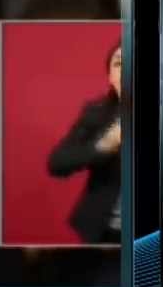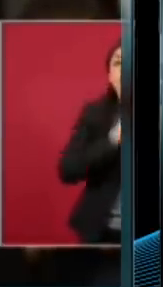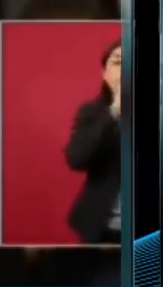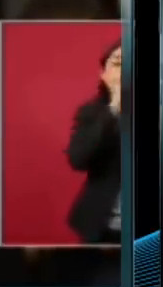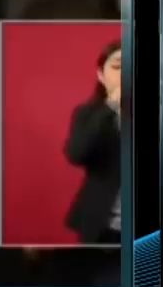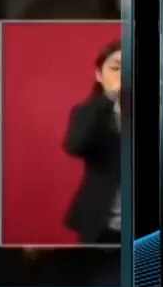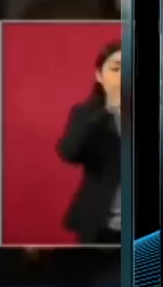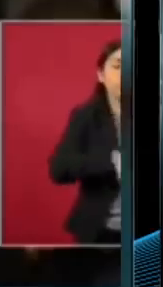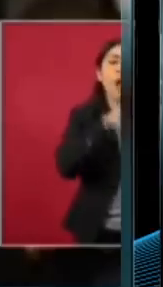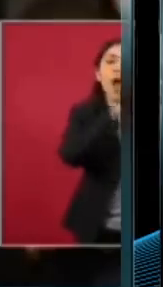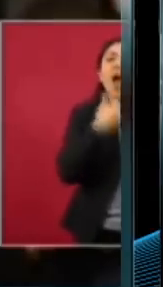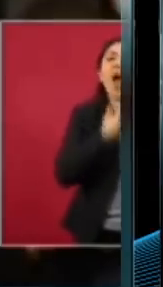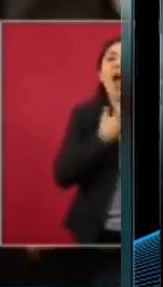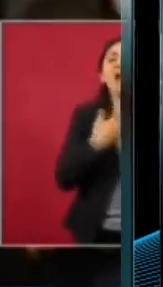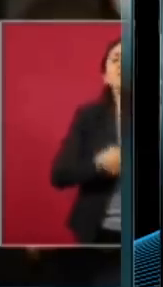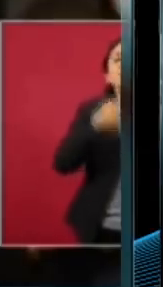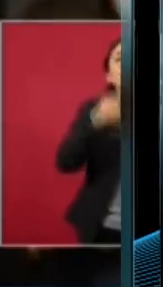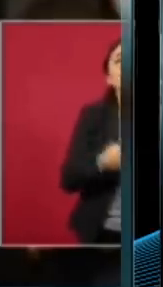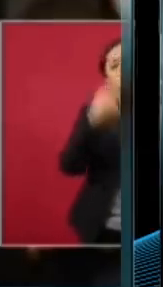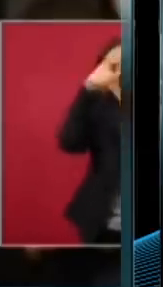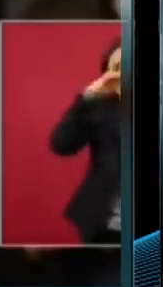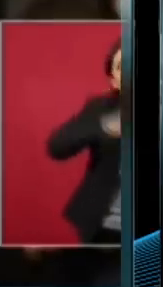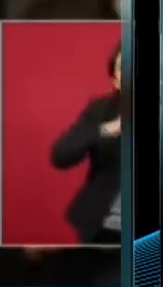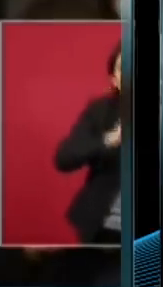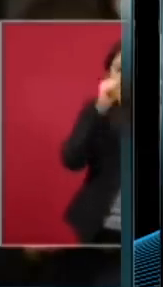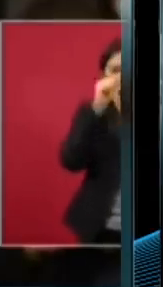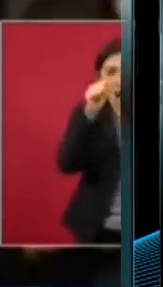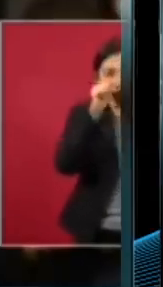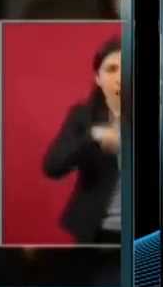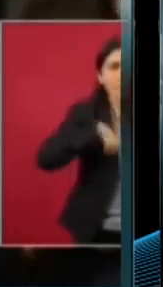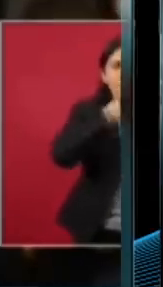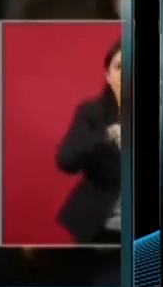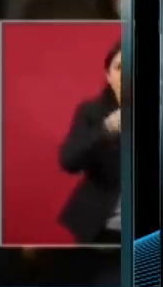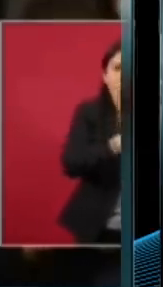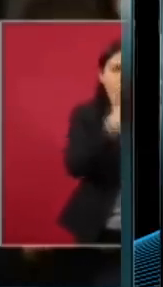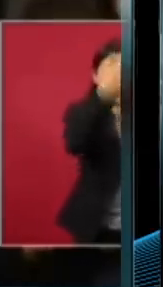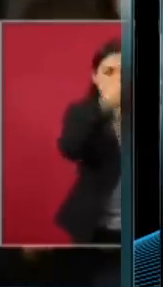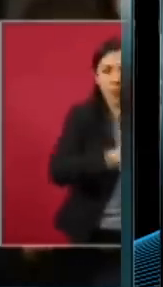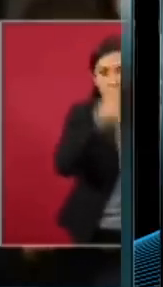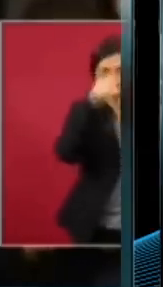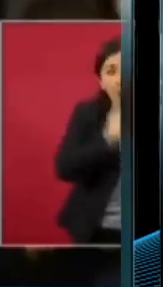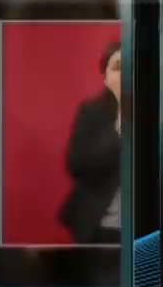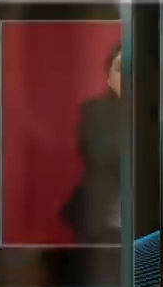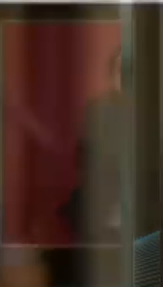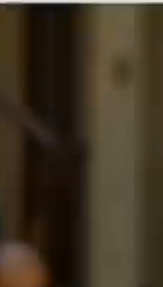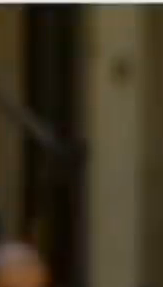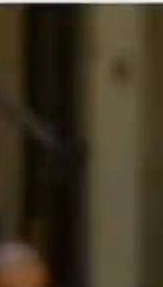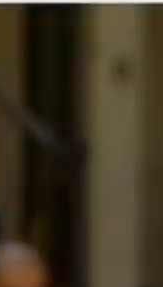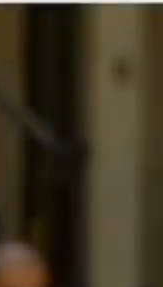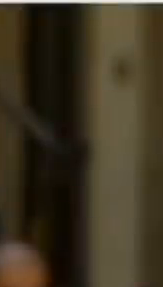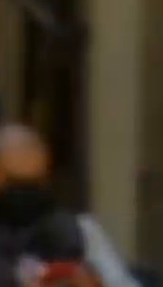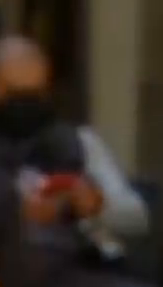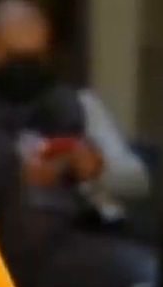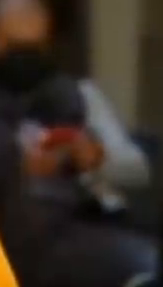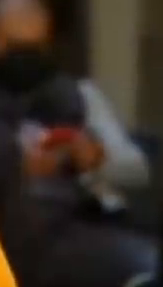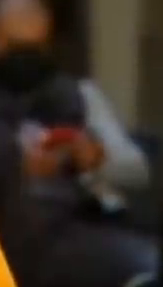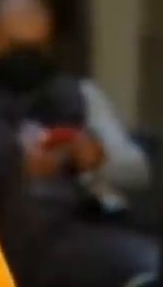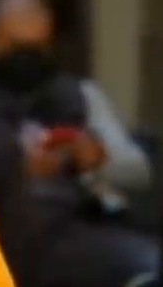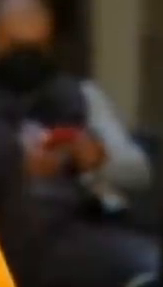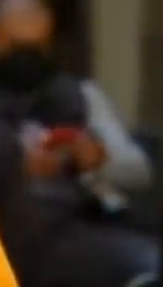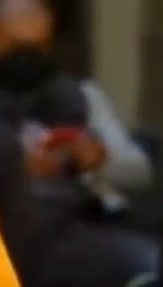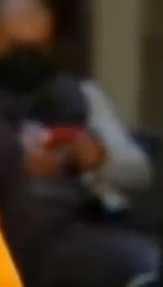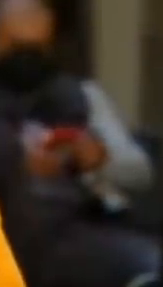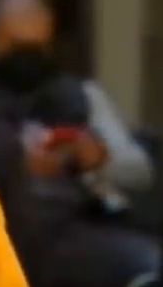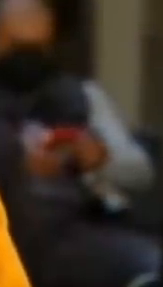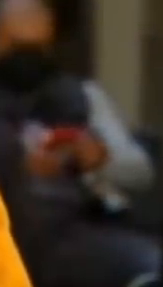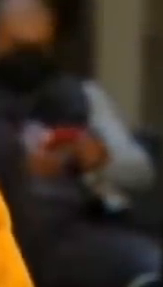los seguros de gastos médicos mayores, la asignación de ayuda para alimentación a cada uno de los consejeros electorales